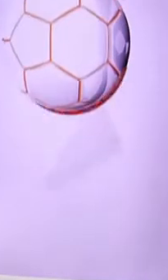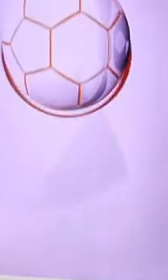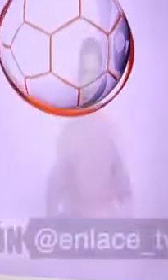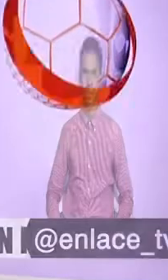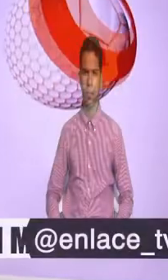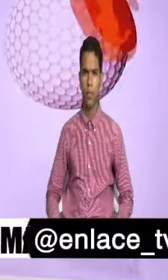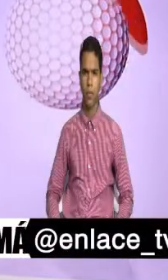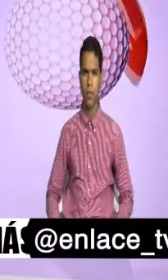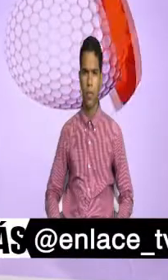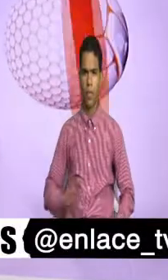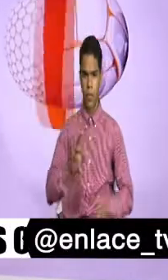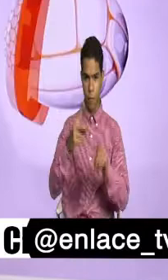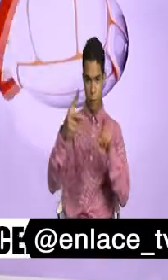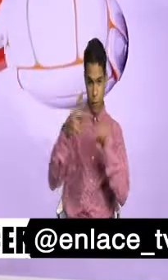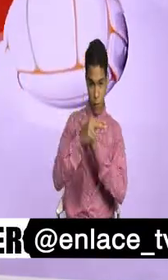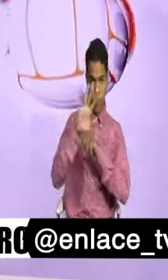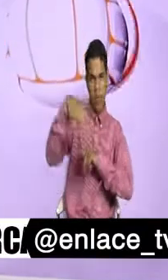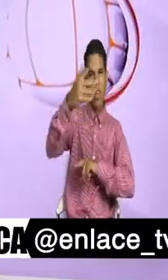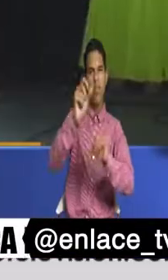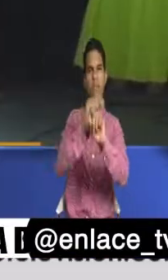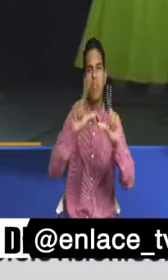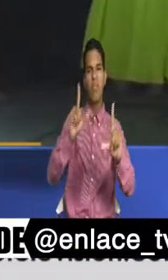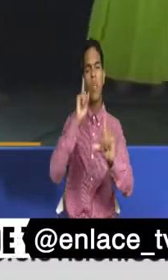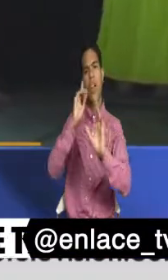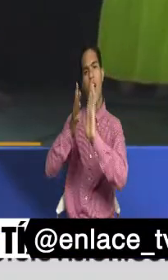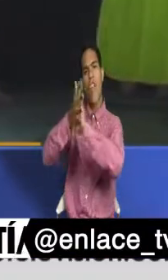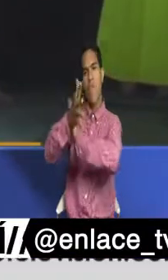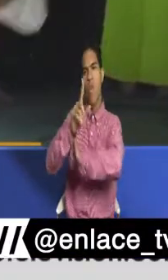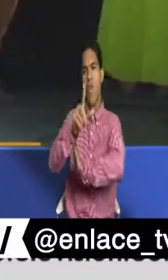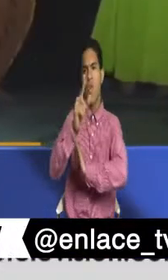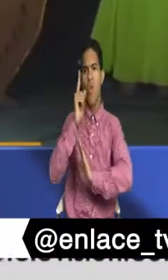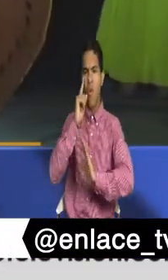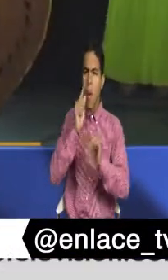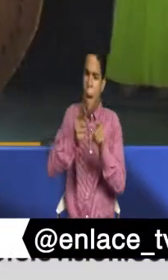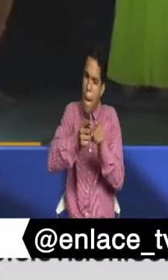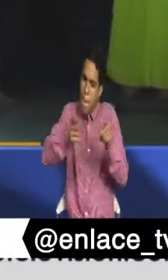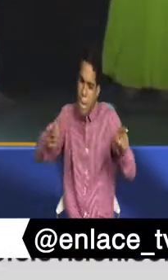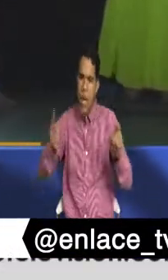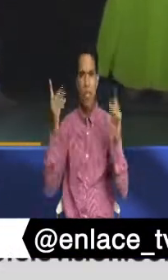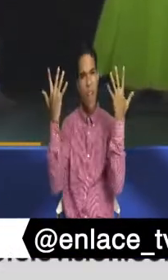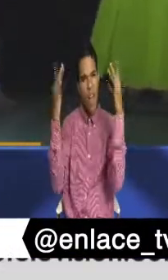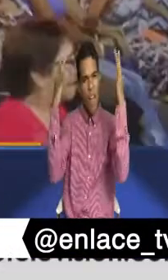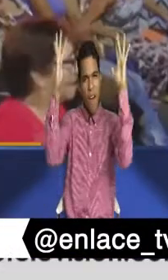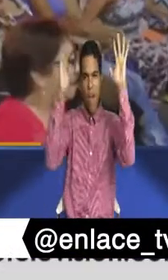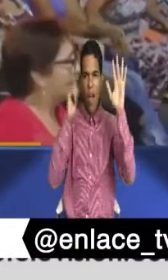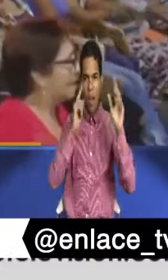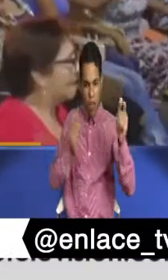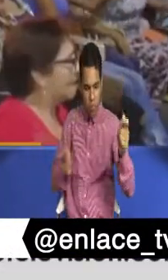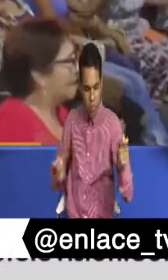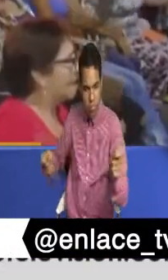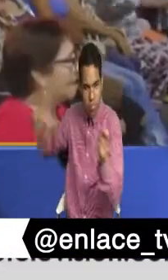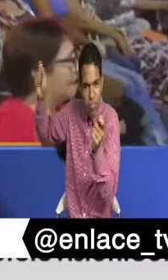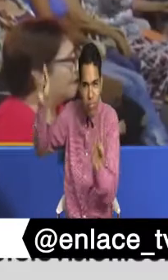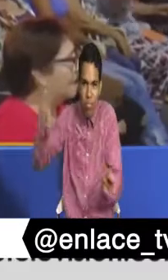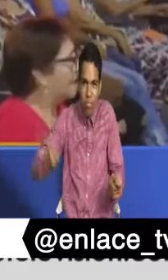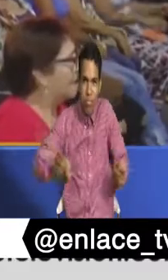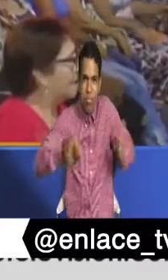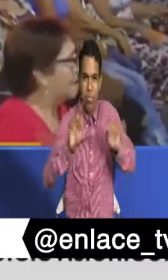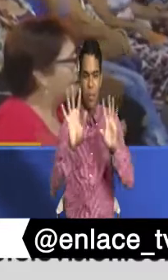Hacemos una pausa. Al regresar tenemos información sobre los detalles de la fiesta de la Minga Afro-Magdalénica. Ya volvemos.